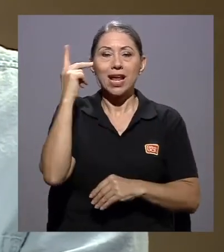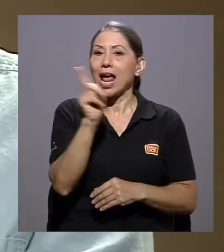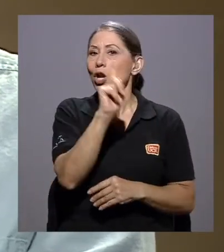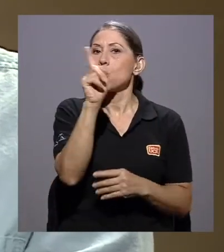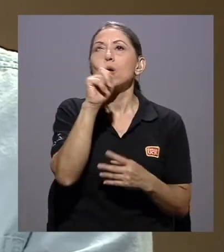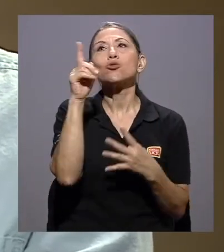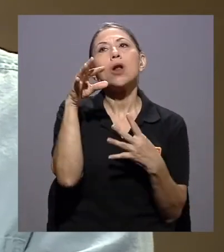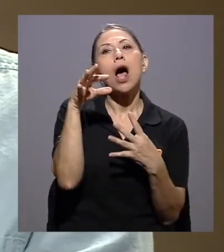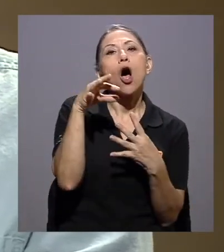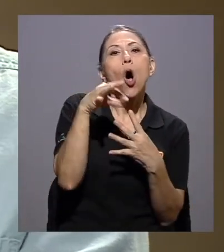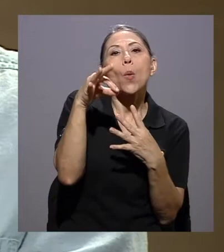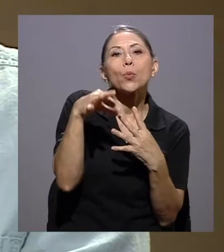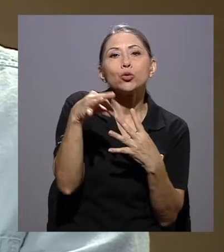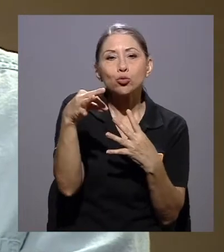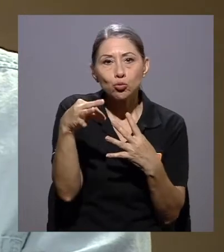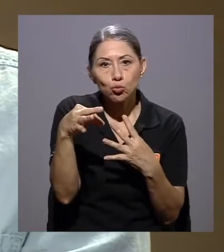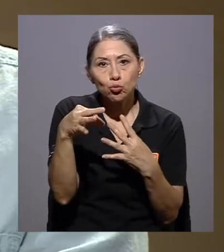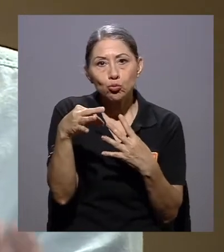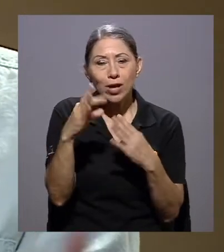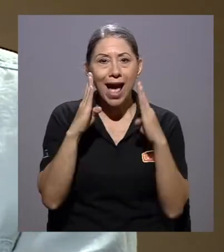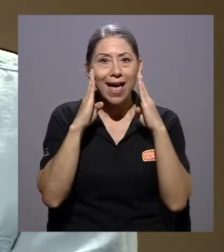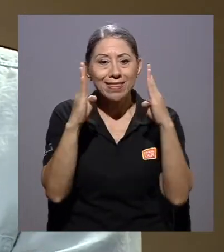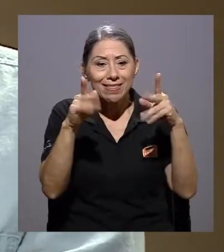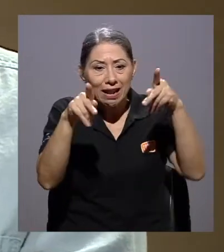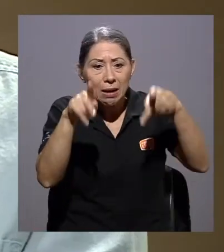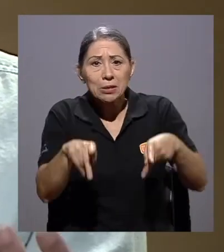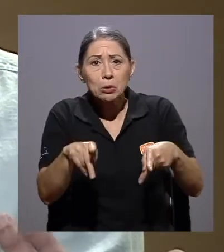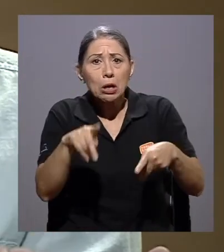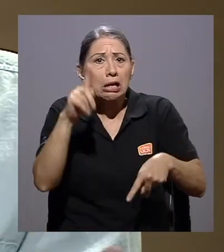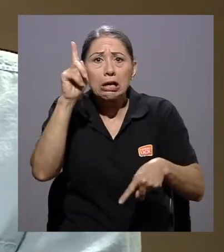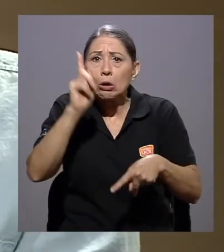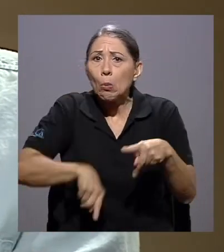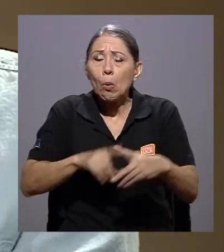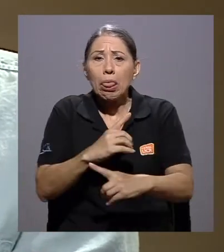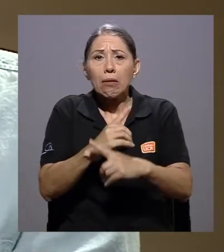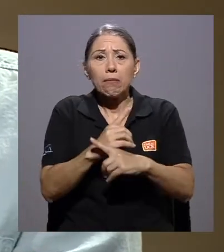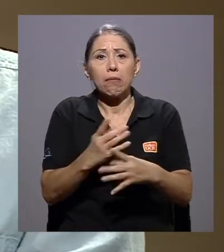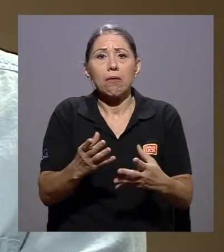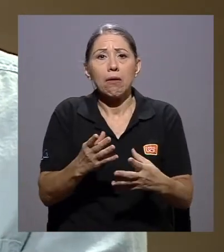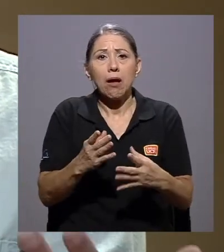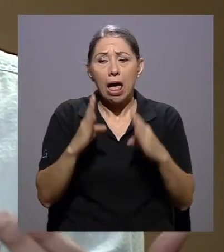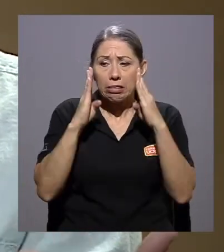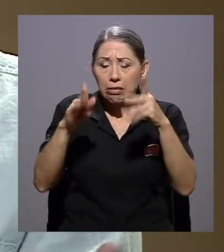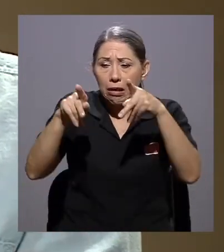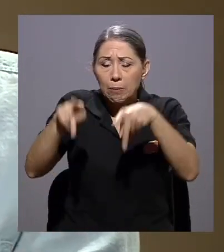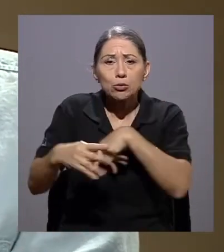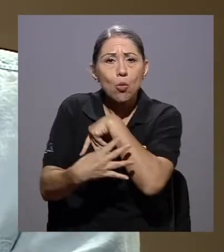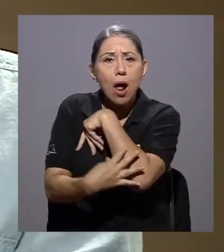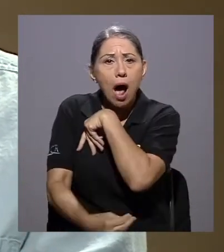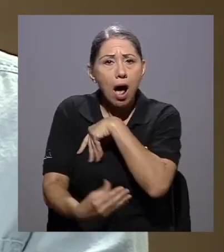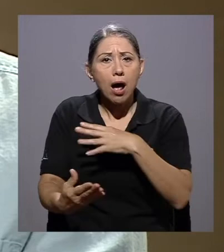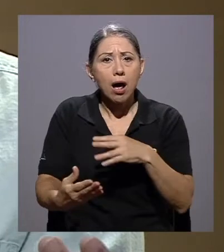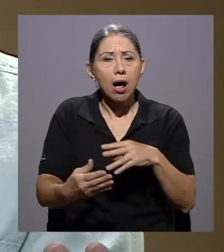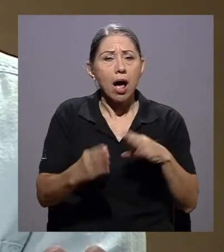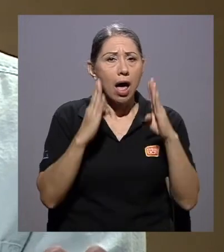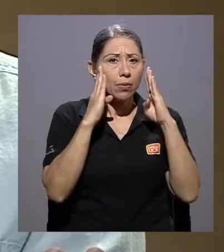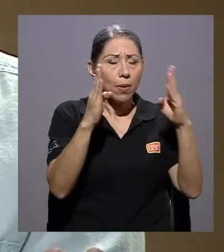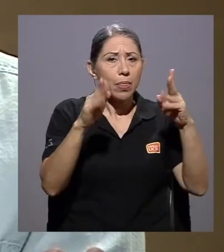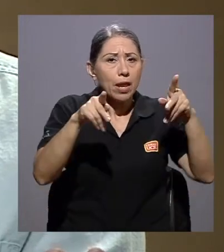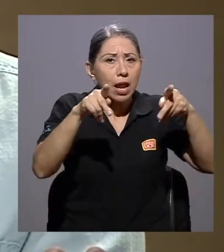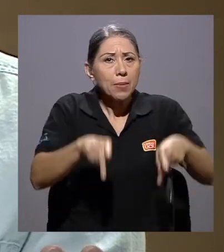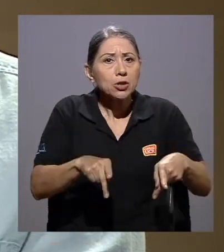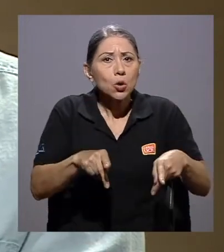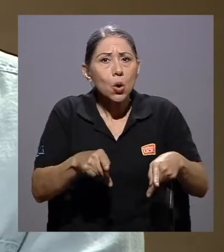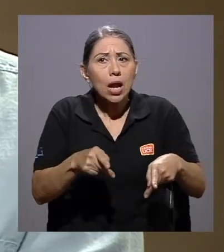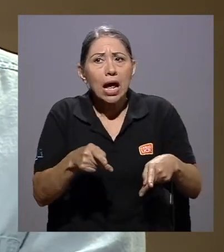opcional atender al impotente, atender al empobrecido, atender